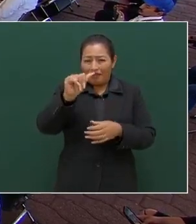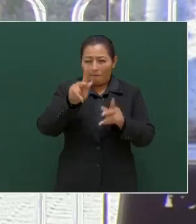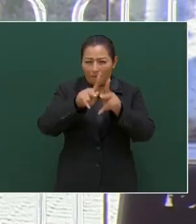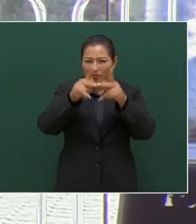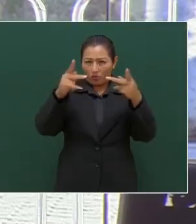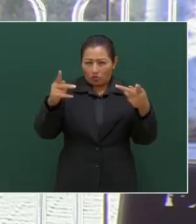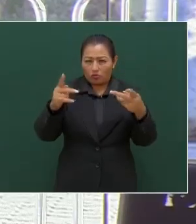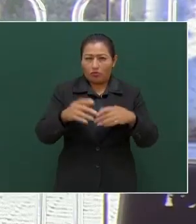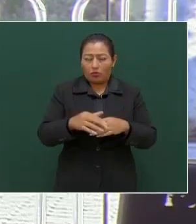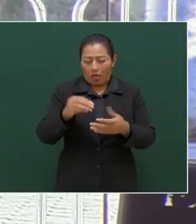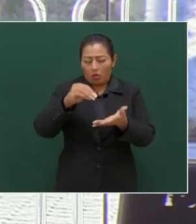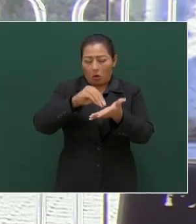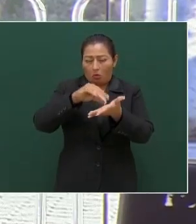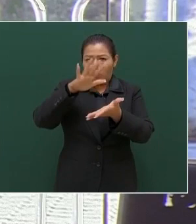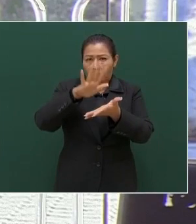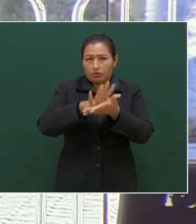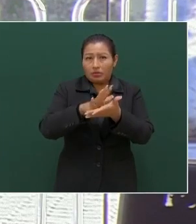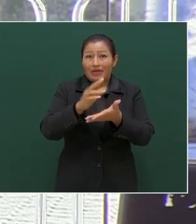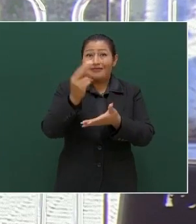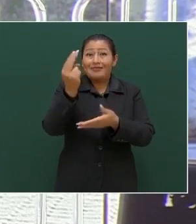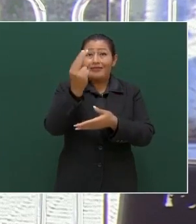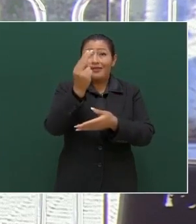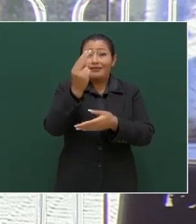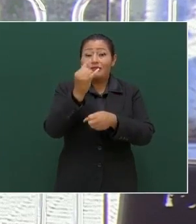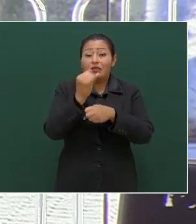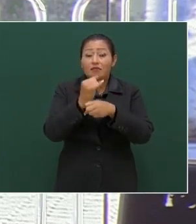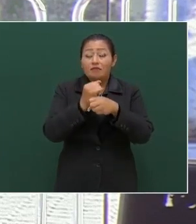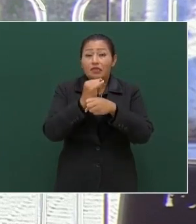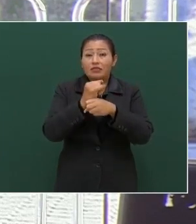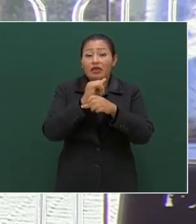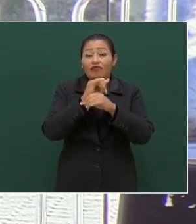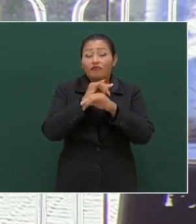que hacer la investigación.